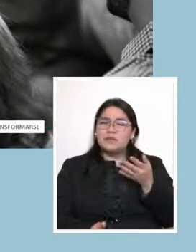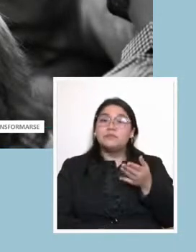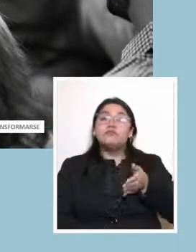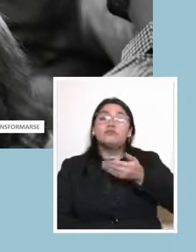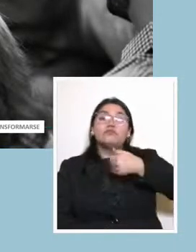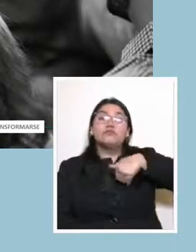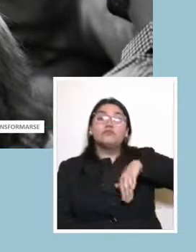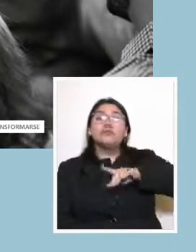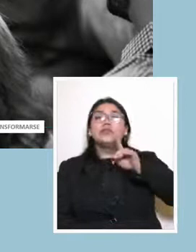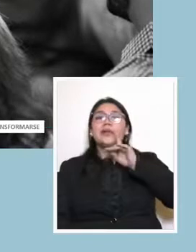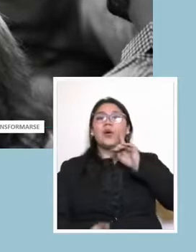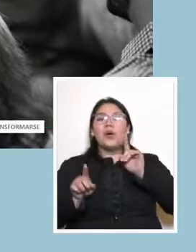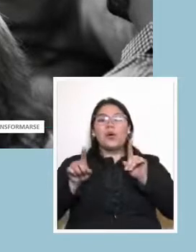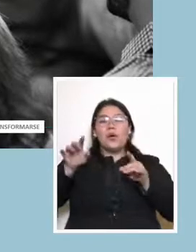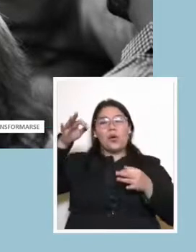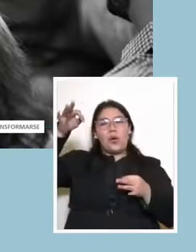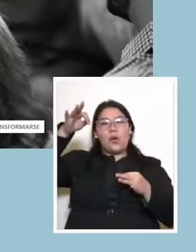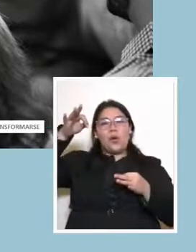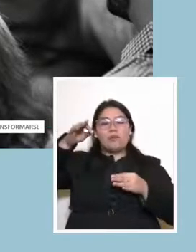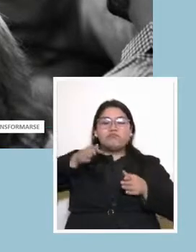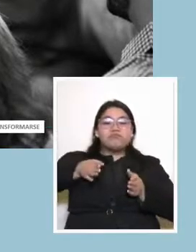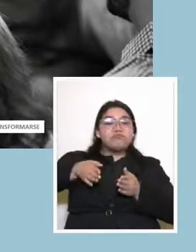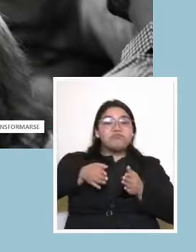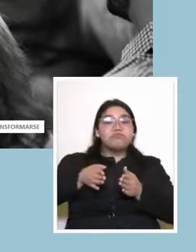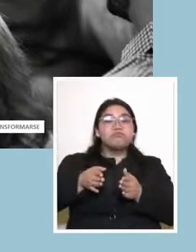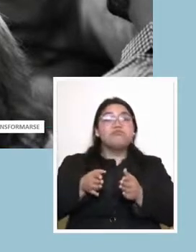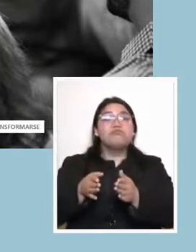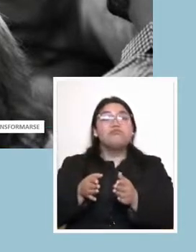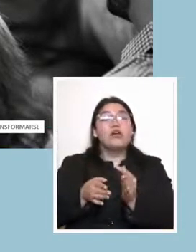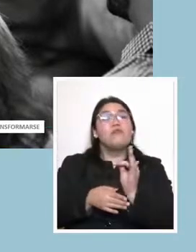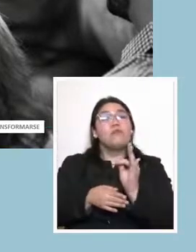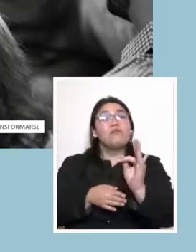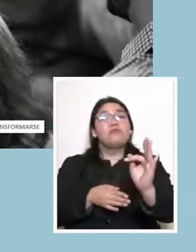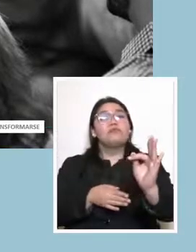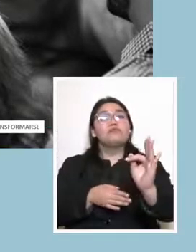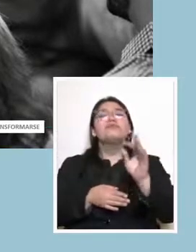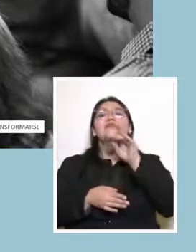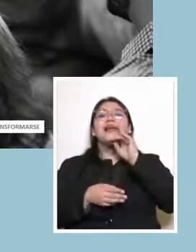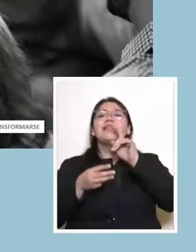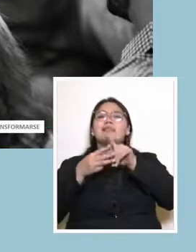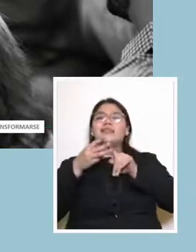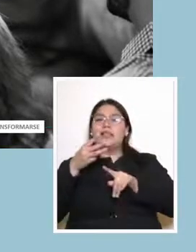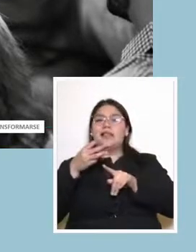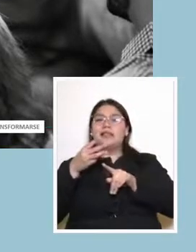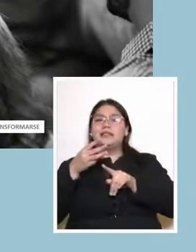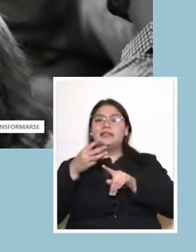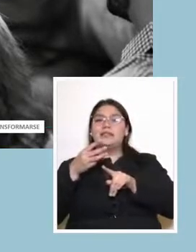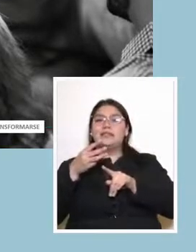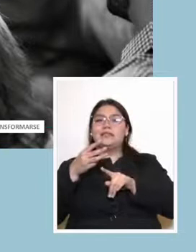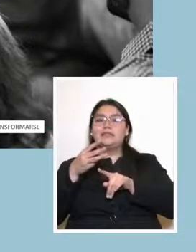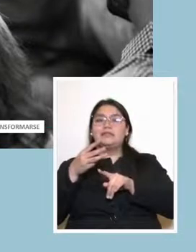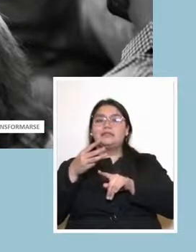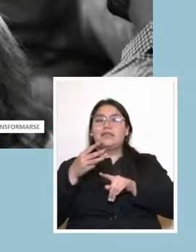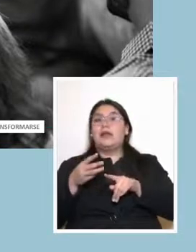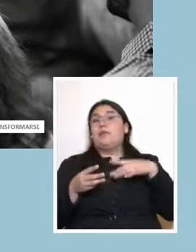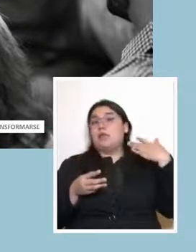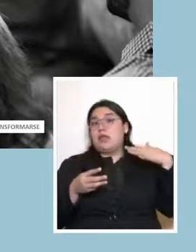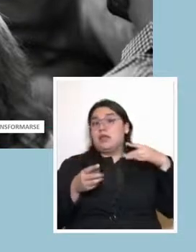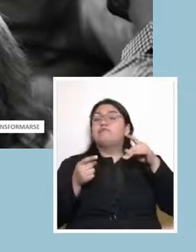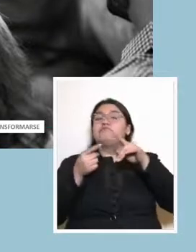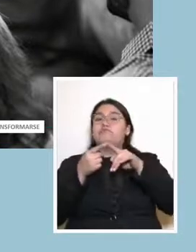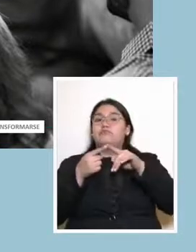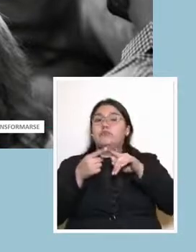una hoja de ruta trazada que tiene que ver fundamentalmente con tres instancias. Una que tiene que ver con formación. Nosotros